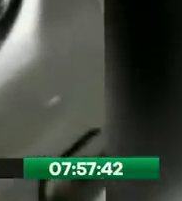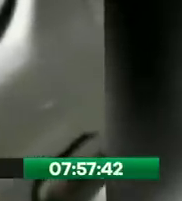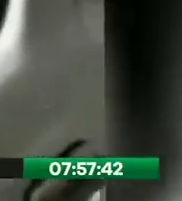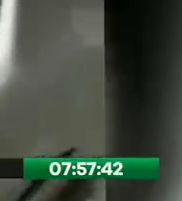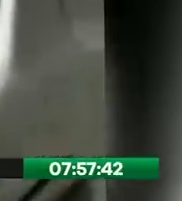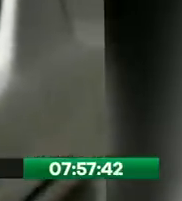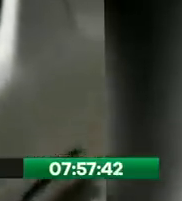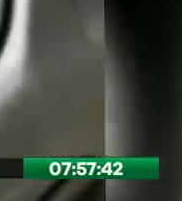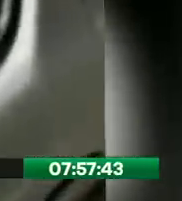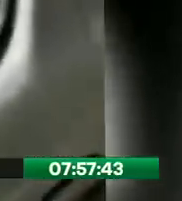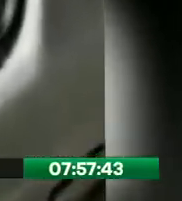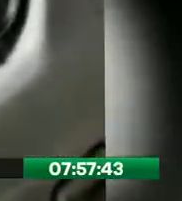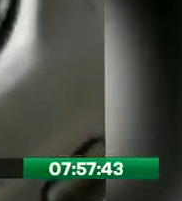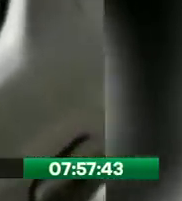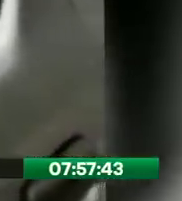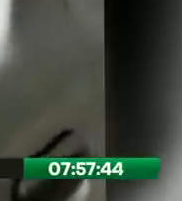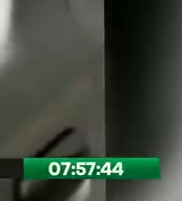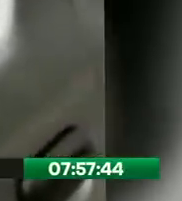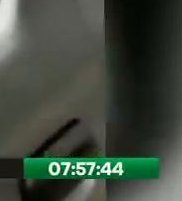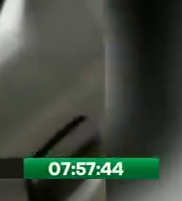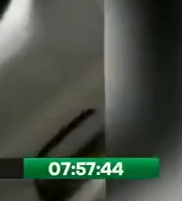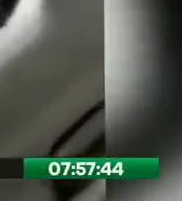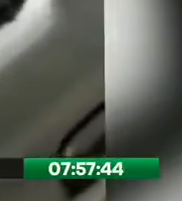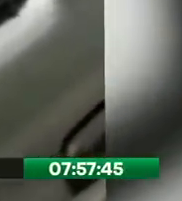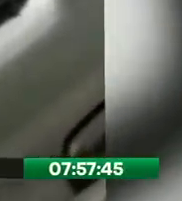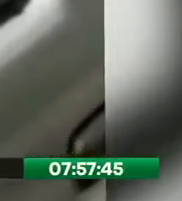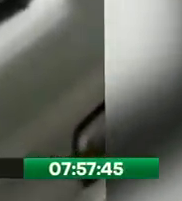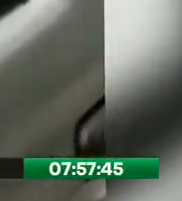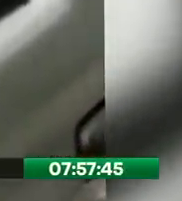Diciendo que hable con el papá, ¿no? Debe ser